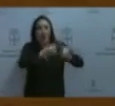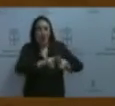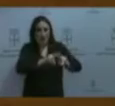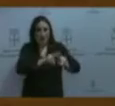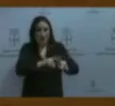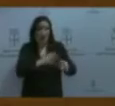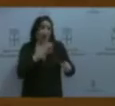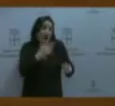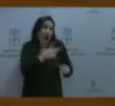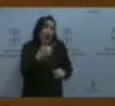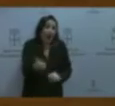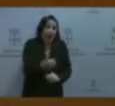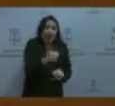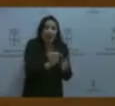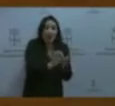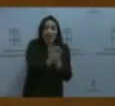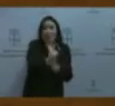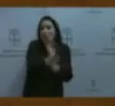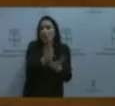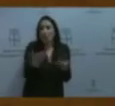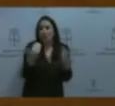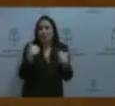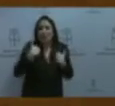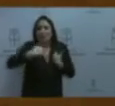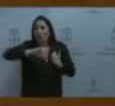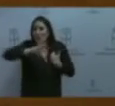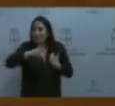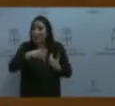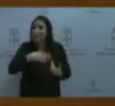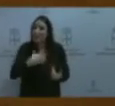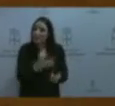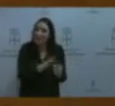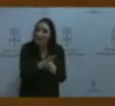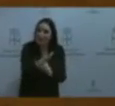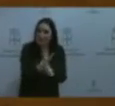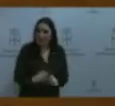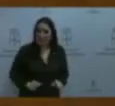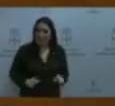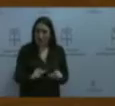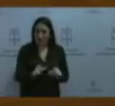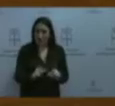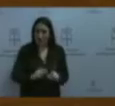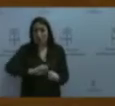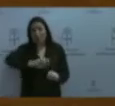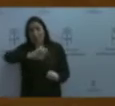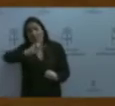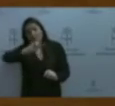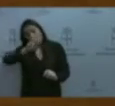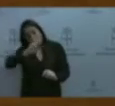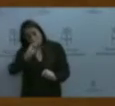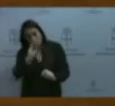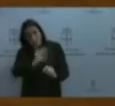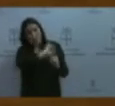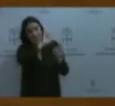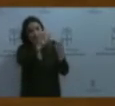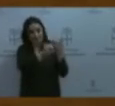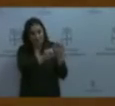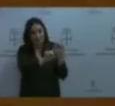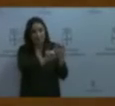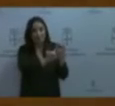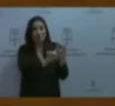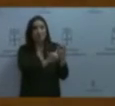que incida en este gasto. Por eso, la otra cuestión que quería preguntar es si